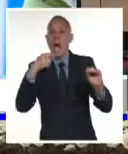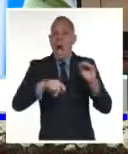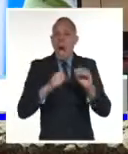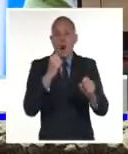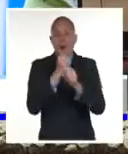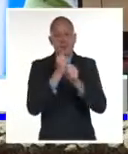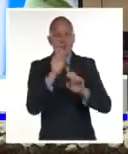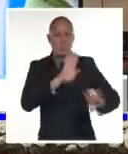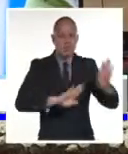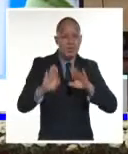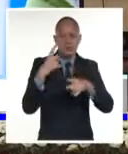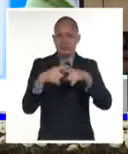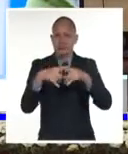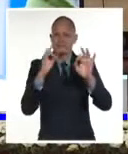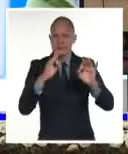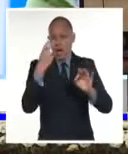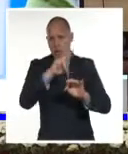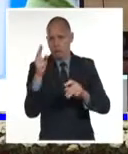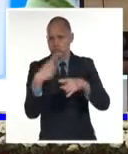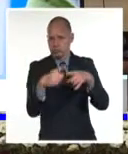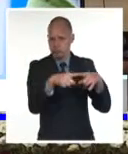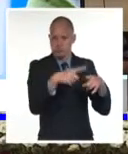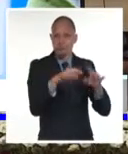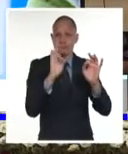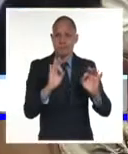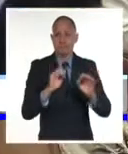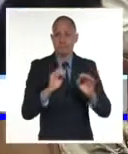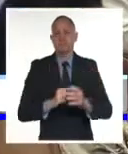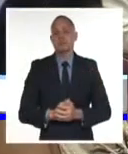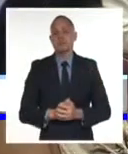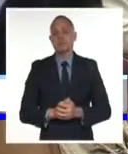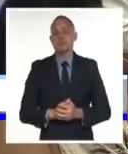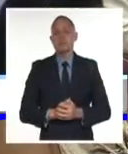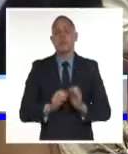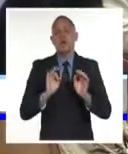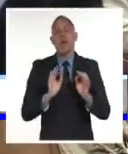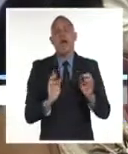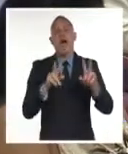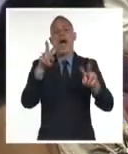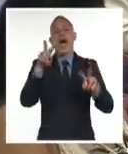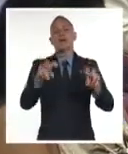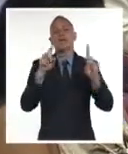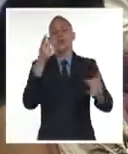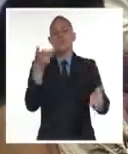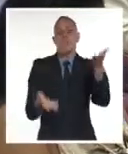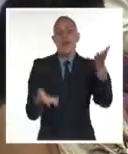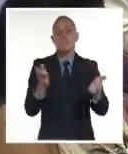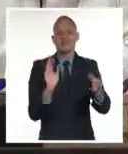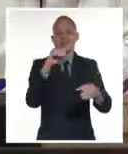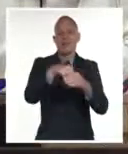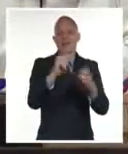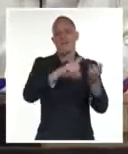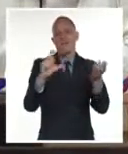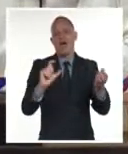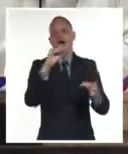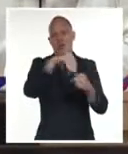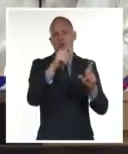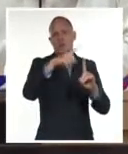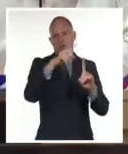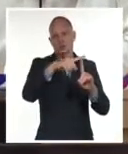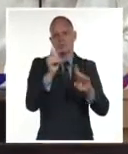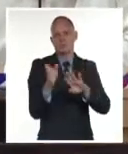y presidente de la República de Cuba, Miguel Díaz-Canel Bermúdez, en la Asamblea de Balance de la Organización Política en Las Tunas. A la